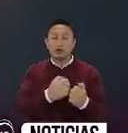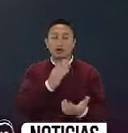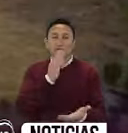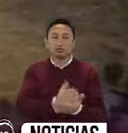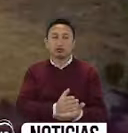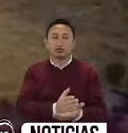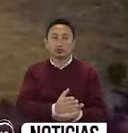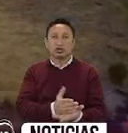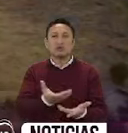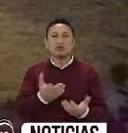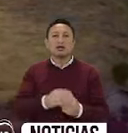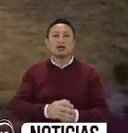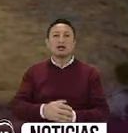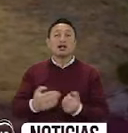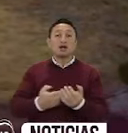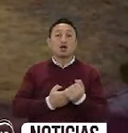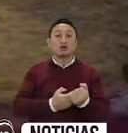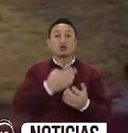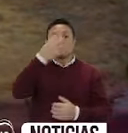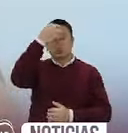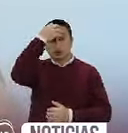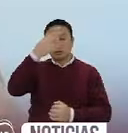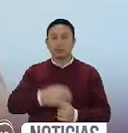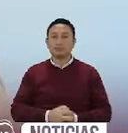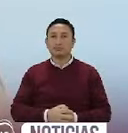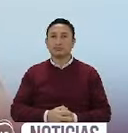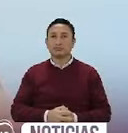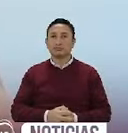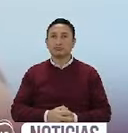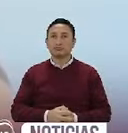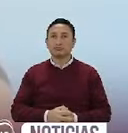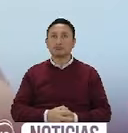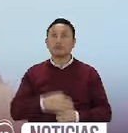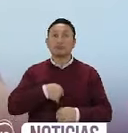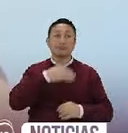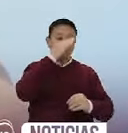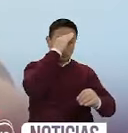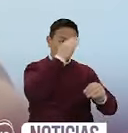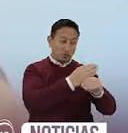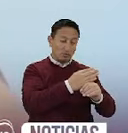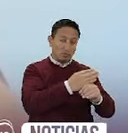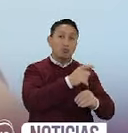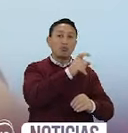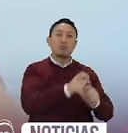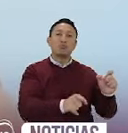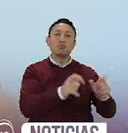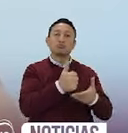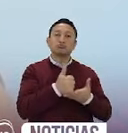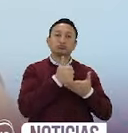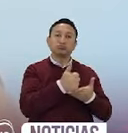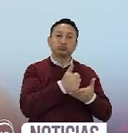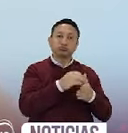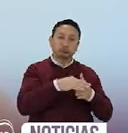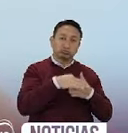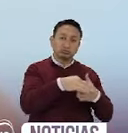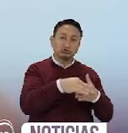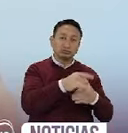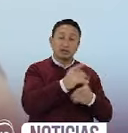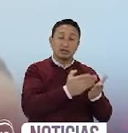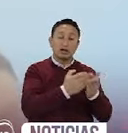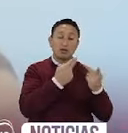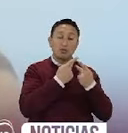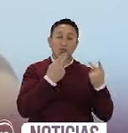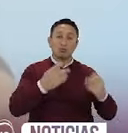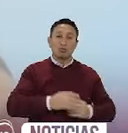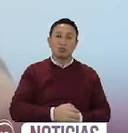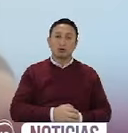a través de recursos de carácter educativo. Y tiene como objetivo orientar a las personas, a la ciudadanía, a los servidores